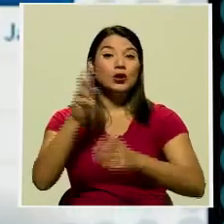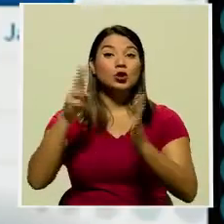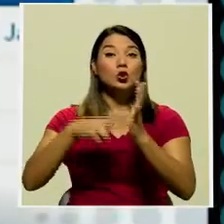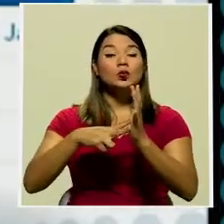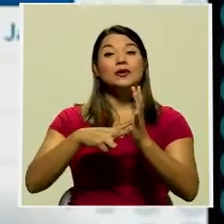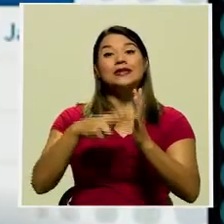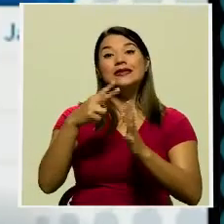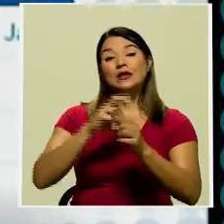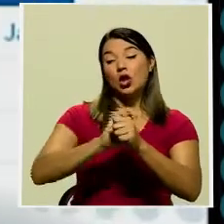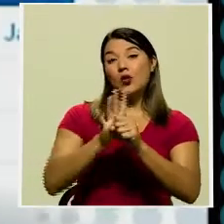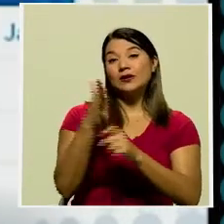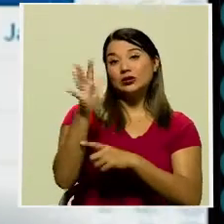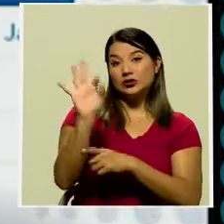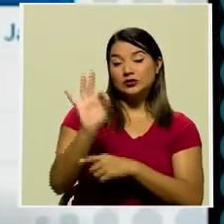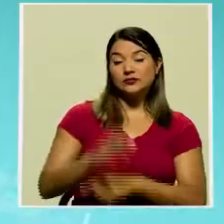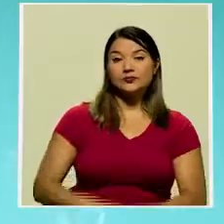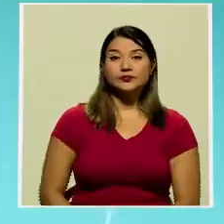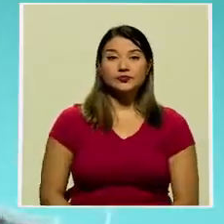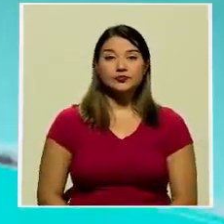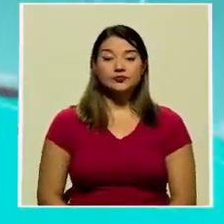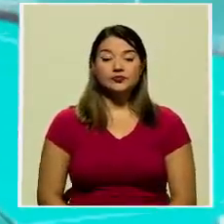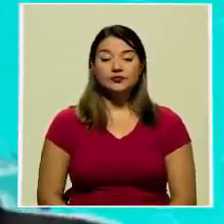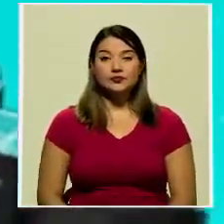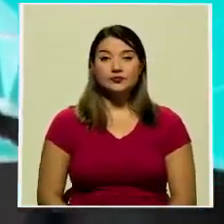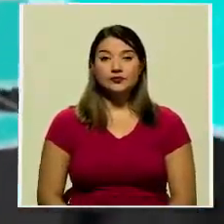estímulo solicitados.